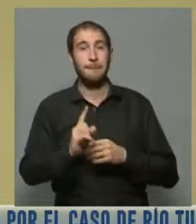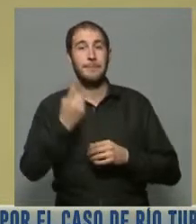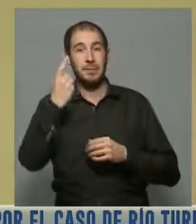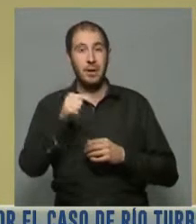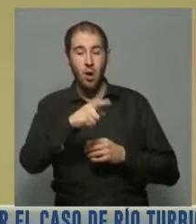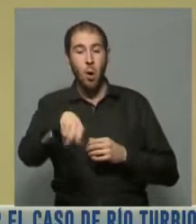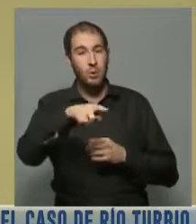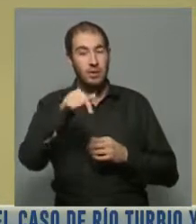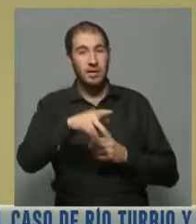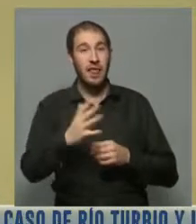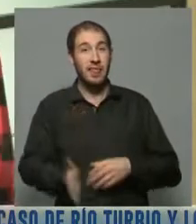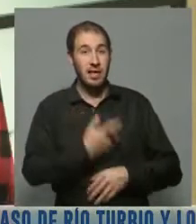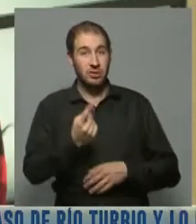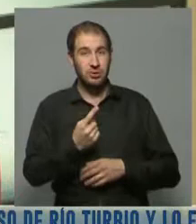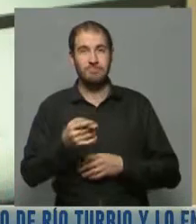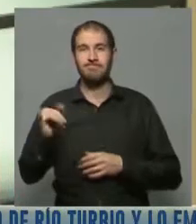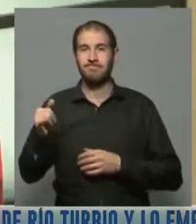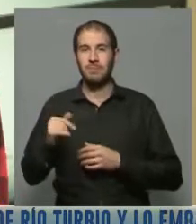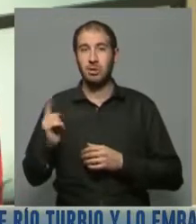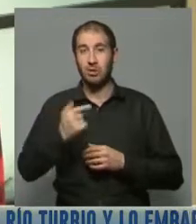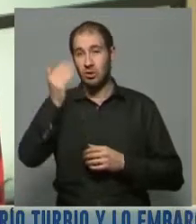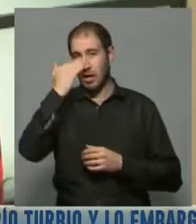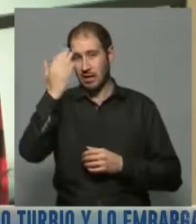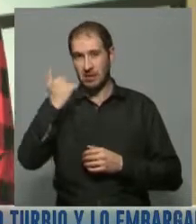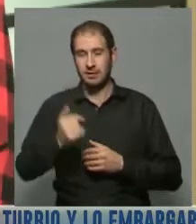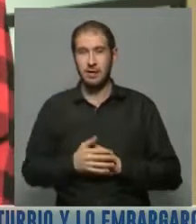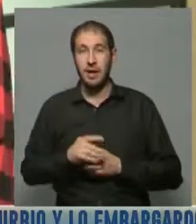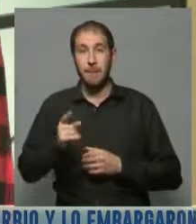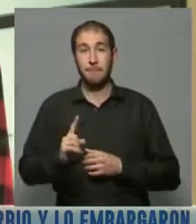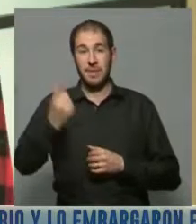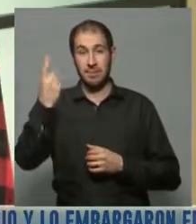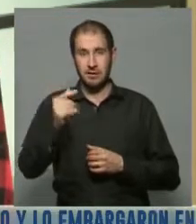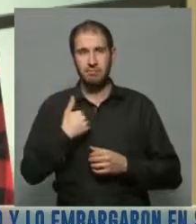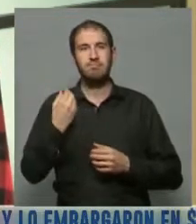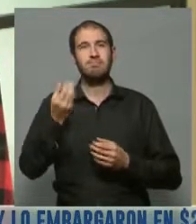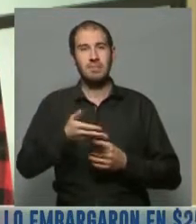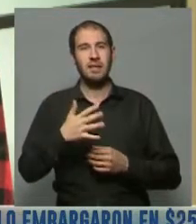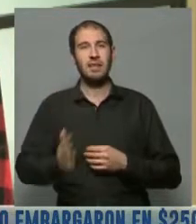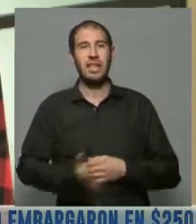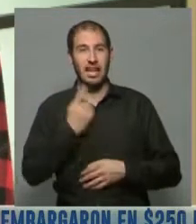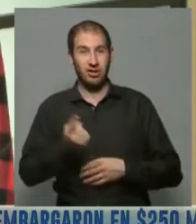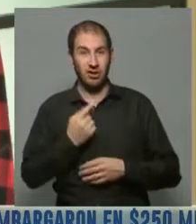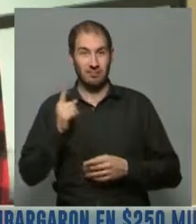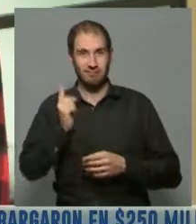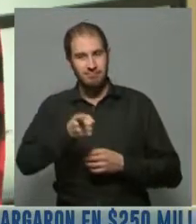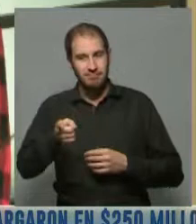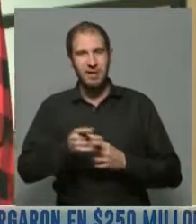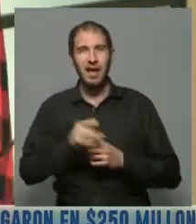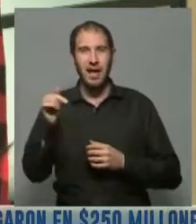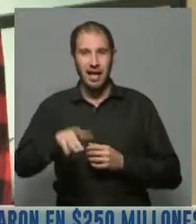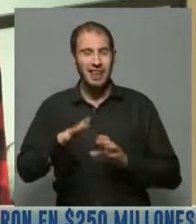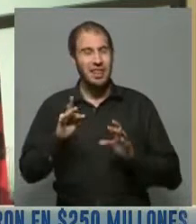en la que ustedes están en la dirección. Sí, nosotras somos actrices, uh-huh, y es la primera vez que nos animamos a este rol de dirigir, que es un